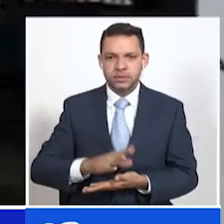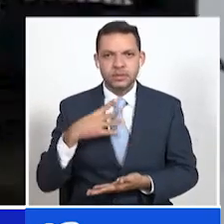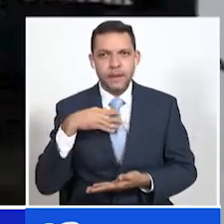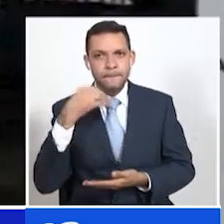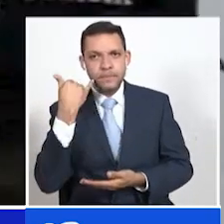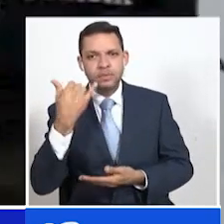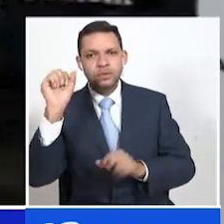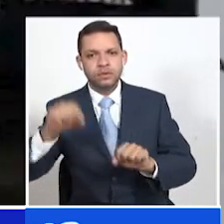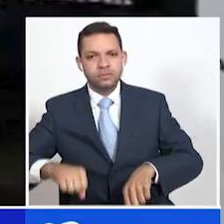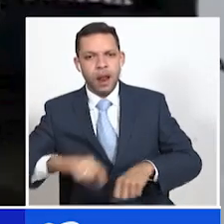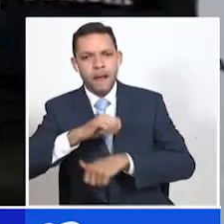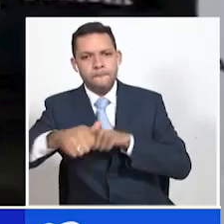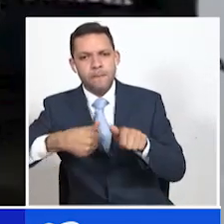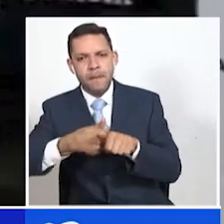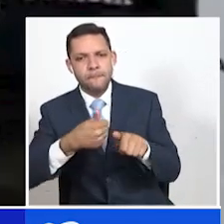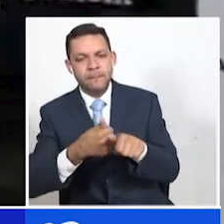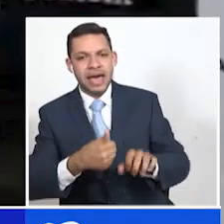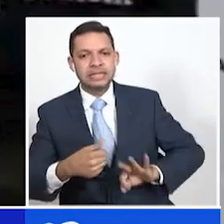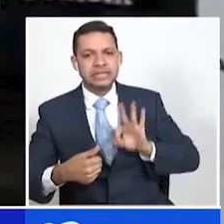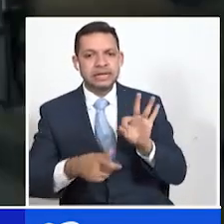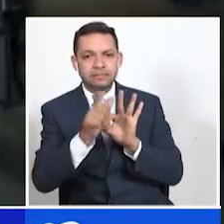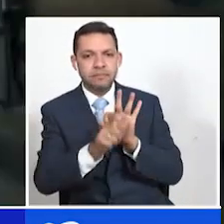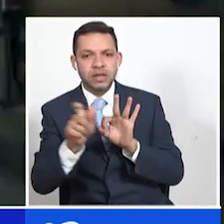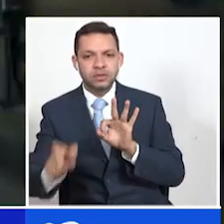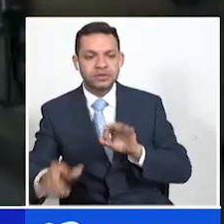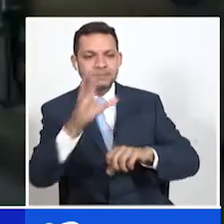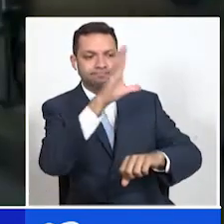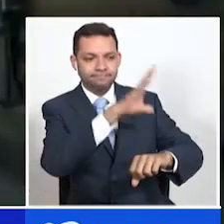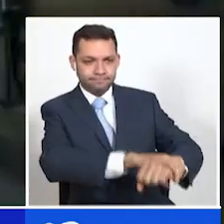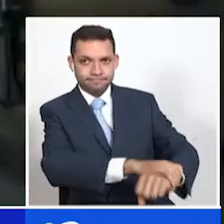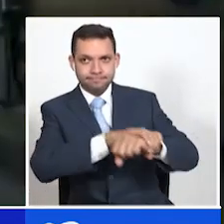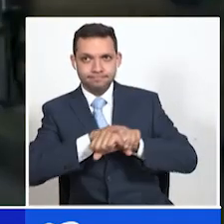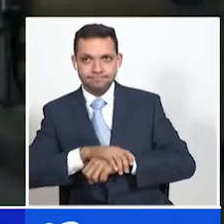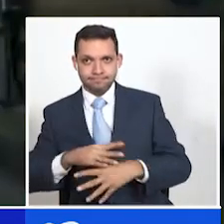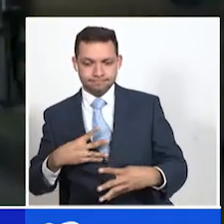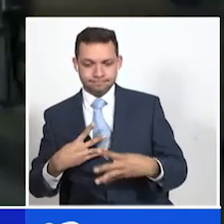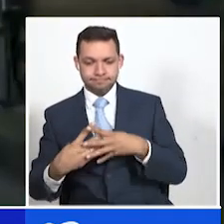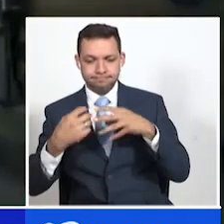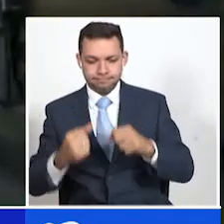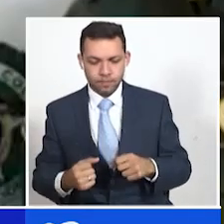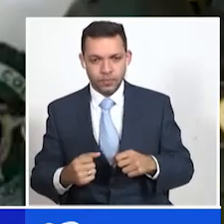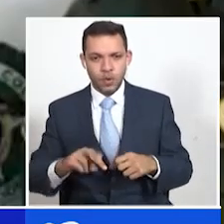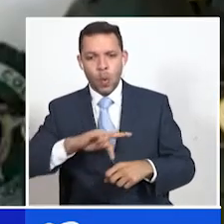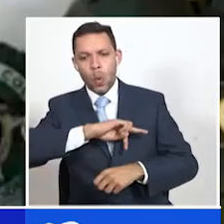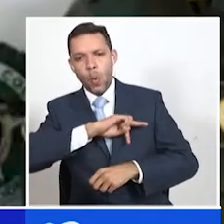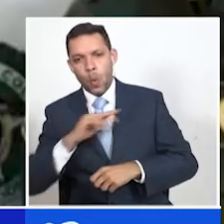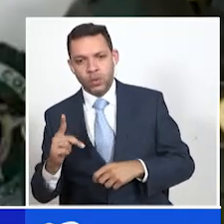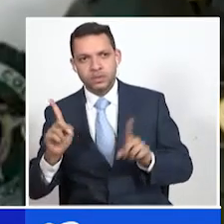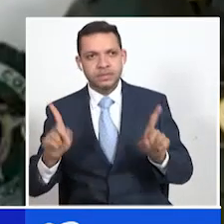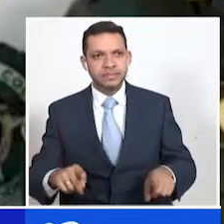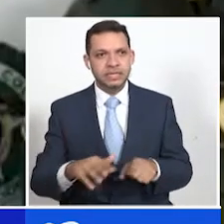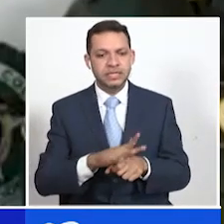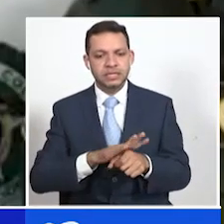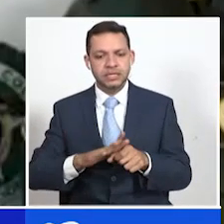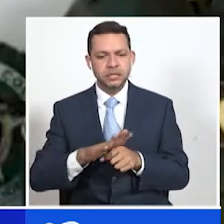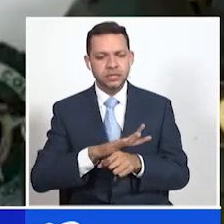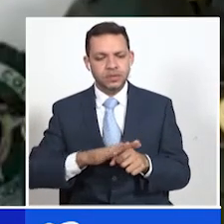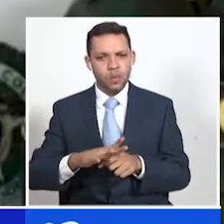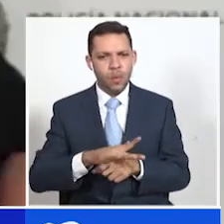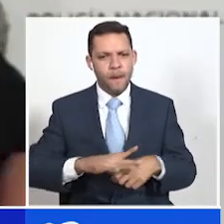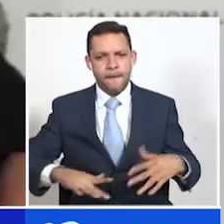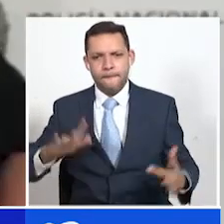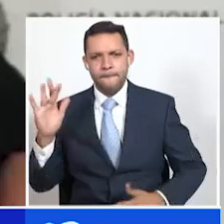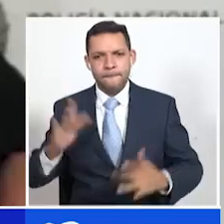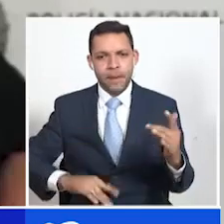se logra la captura de tres personas que estaban realizando esta extorsión. Hay otro caso que indigna a la ciudadanía y por supuesto a las autoridades, que es